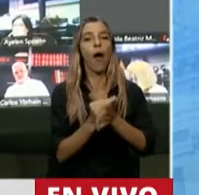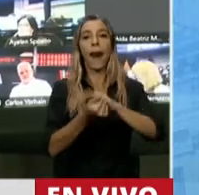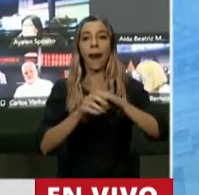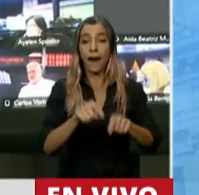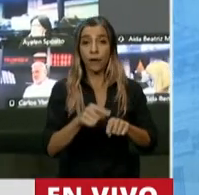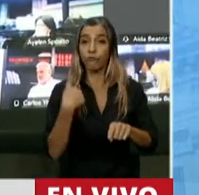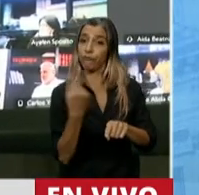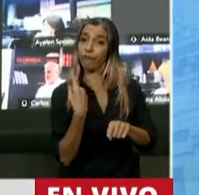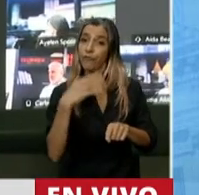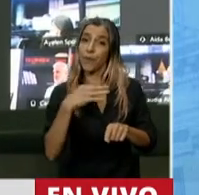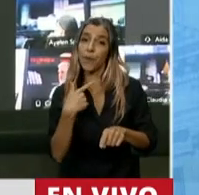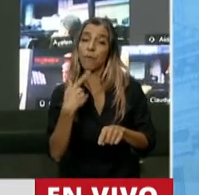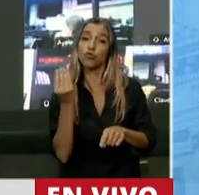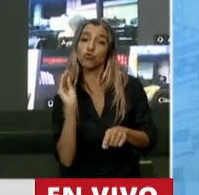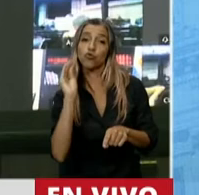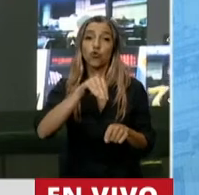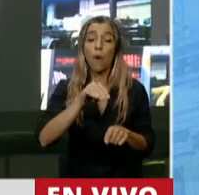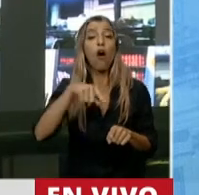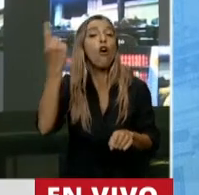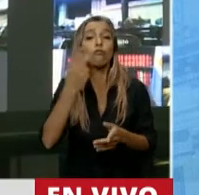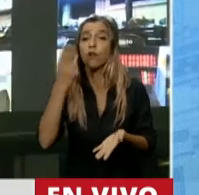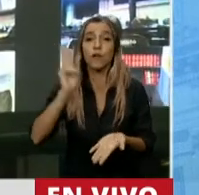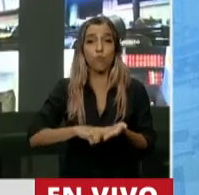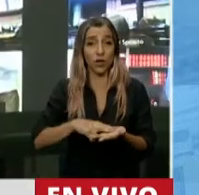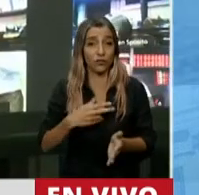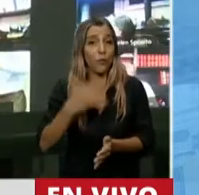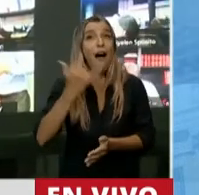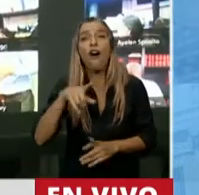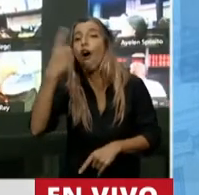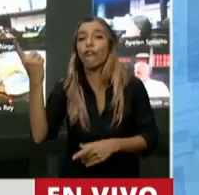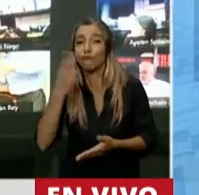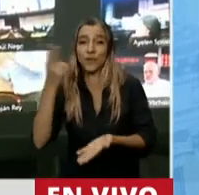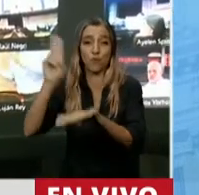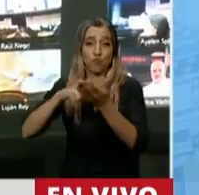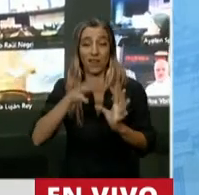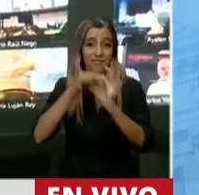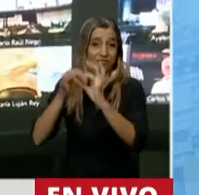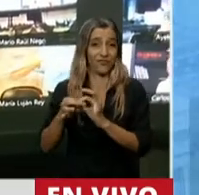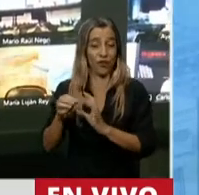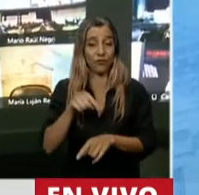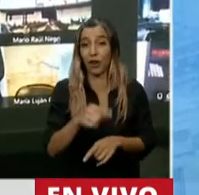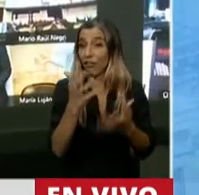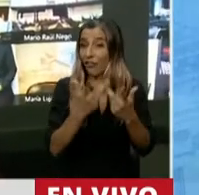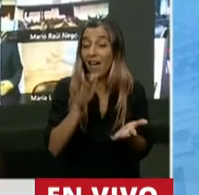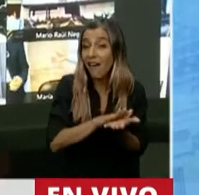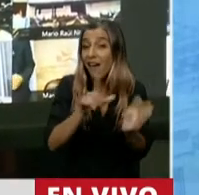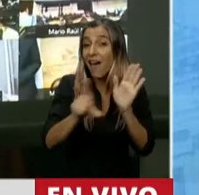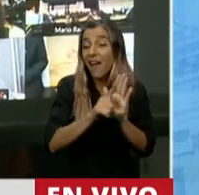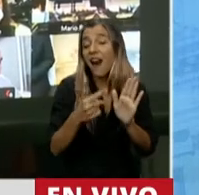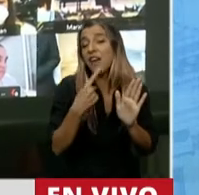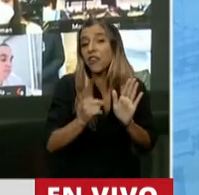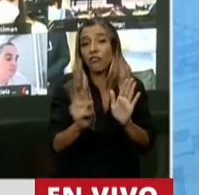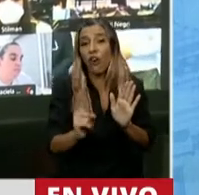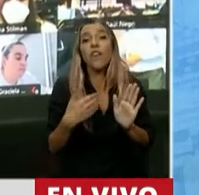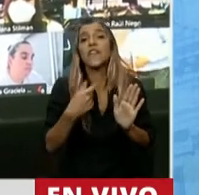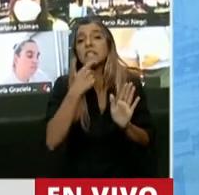sumarle otros impuestos nacionales, otras cargas impositivas, porque no está contemplado en esta ley que este impuesto se pueda